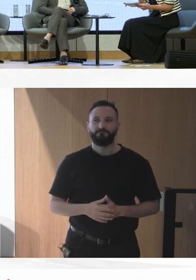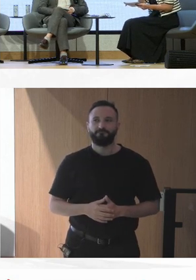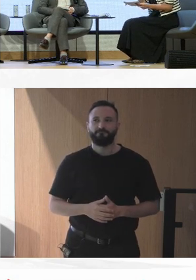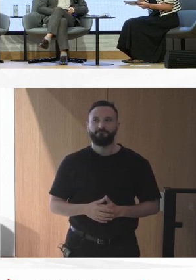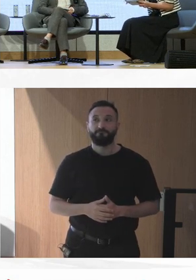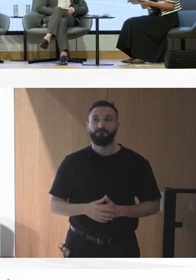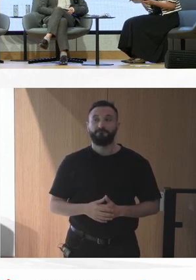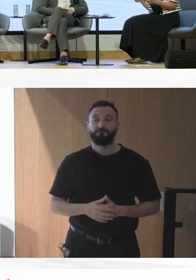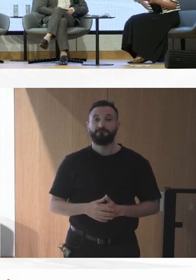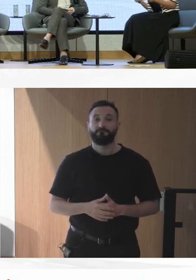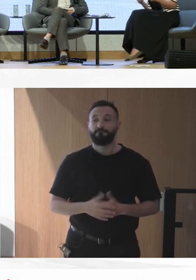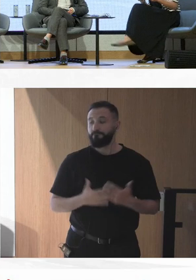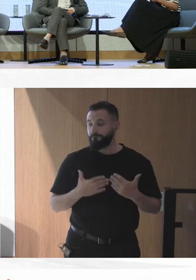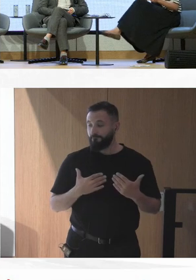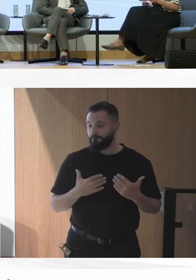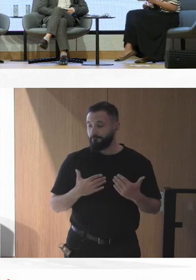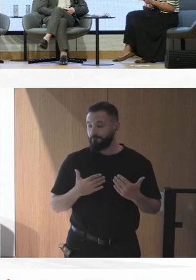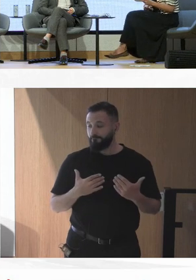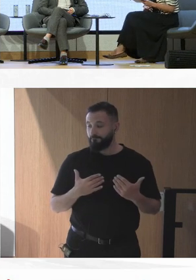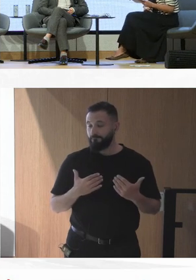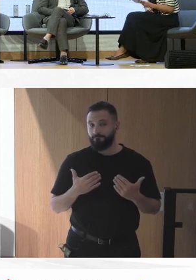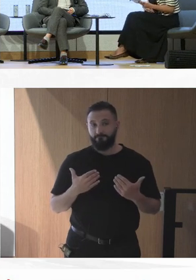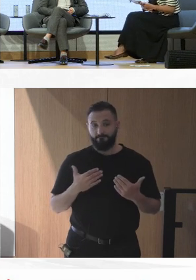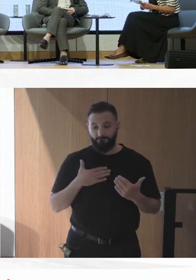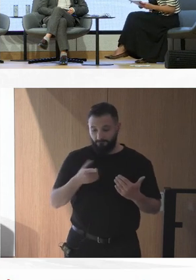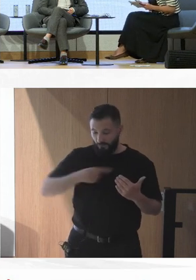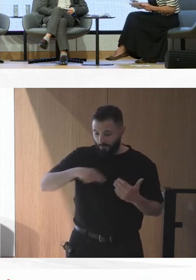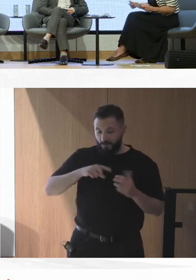A partir de nuestra investigación hemos descubierto también que